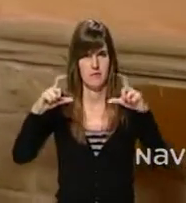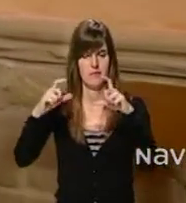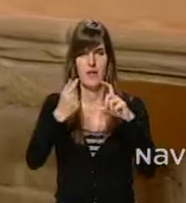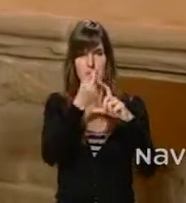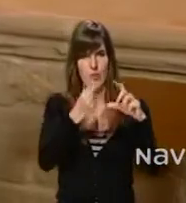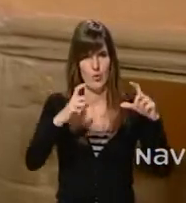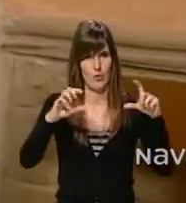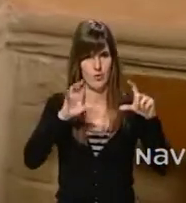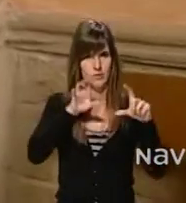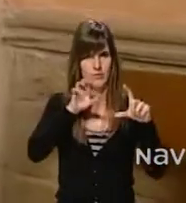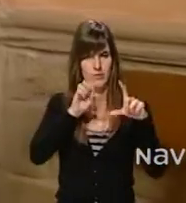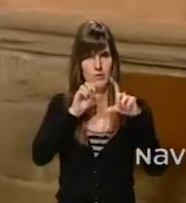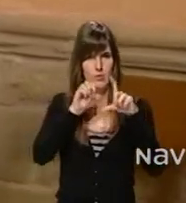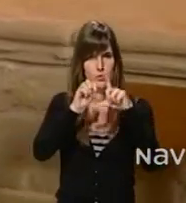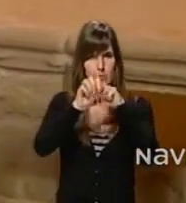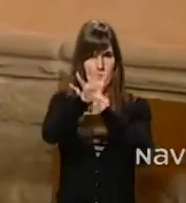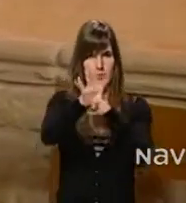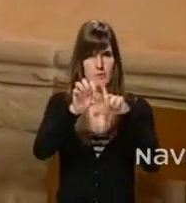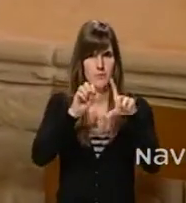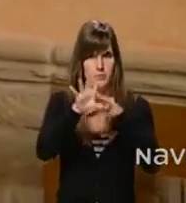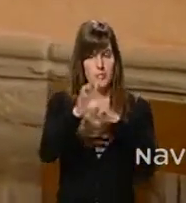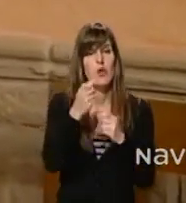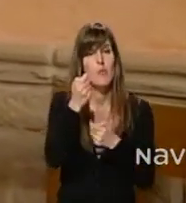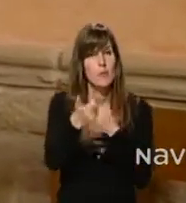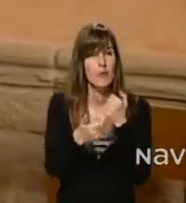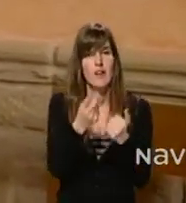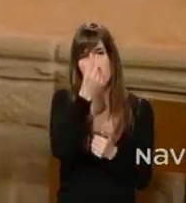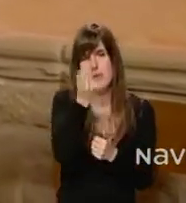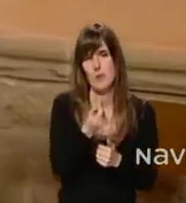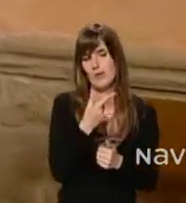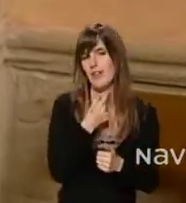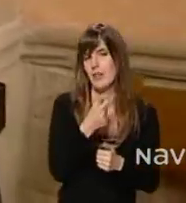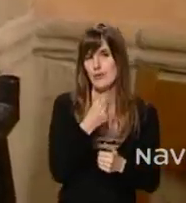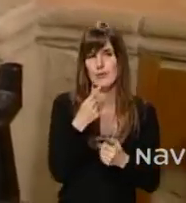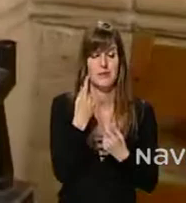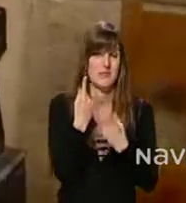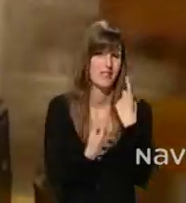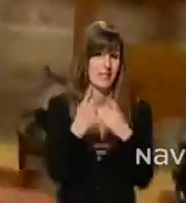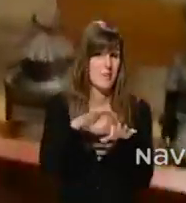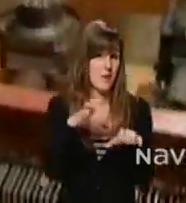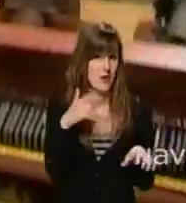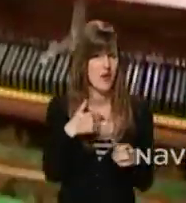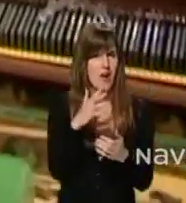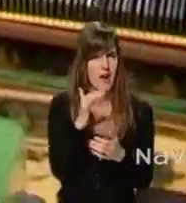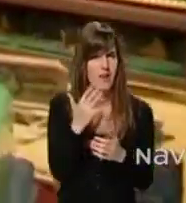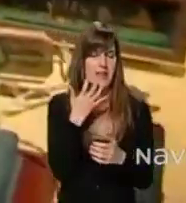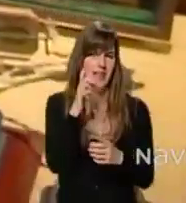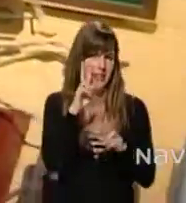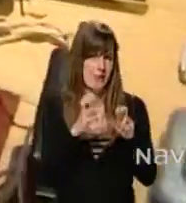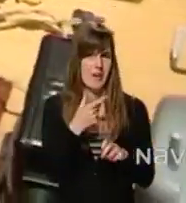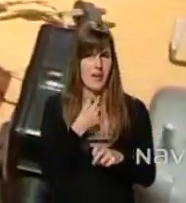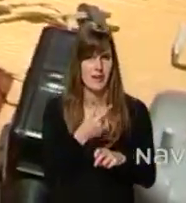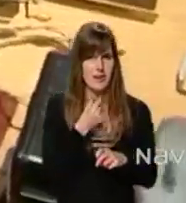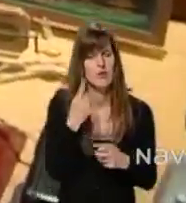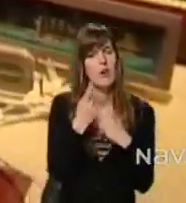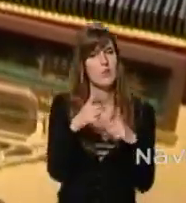Esto de tanto fines jocosos, pues normalmente se puede ver que la mayor parte de las que tengo pues son temas graciosos, las hay